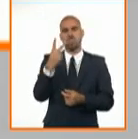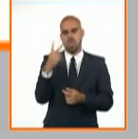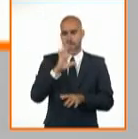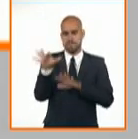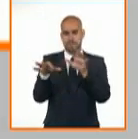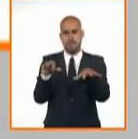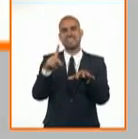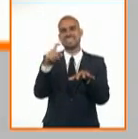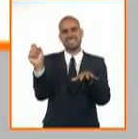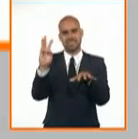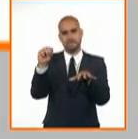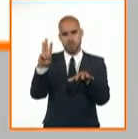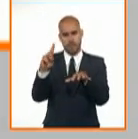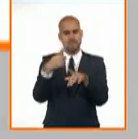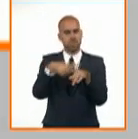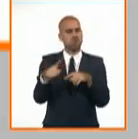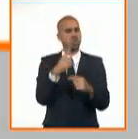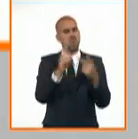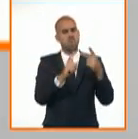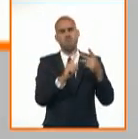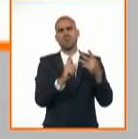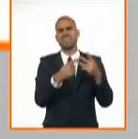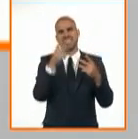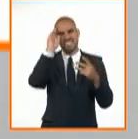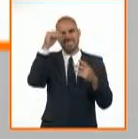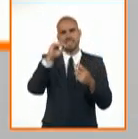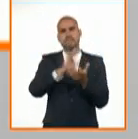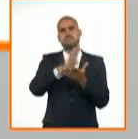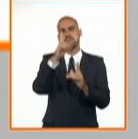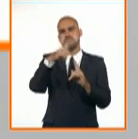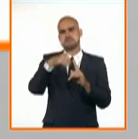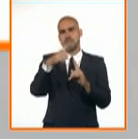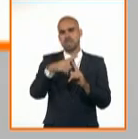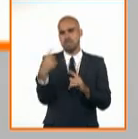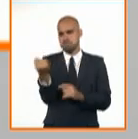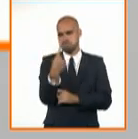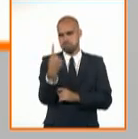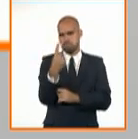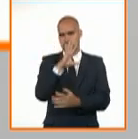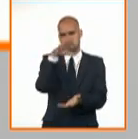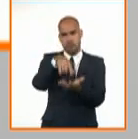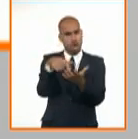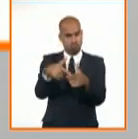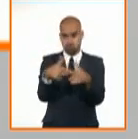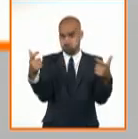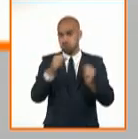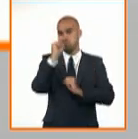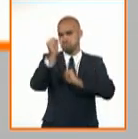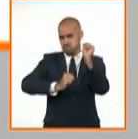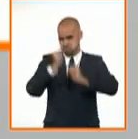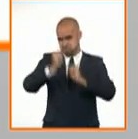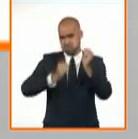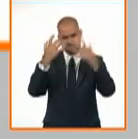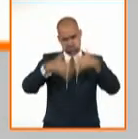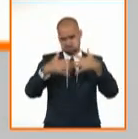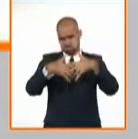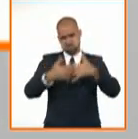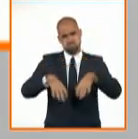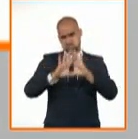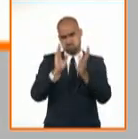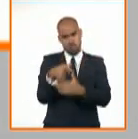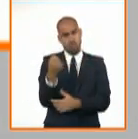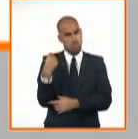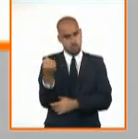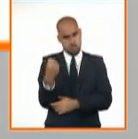agua y un bloque de 95 agua en guiteras un solo bloque que el bloque de mayor potencia unitaria del sistema el bloque